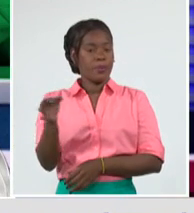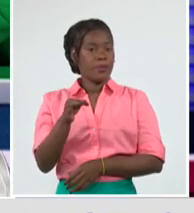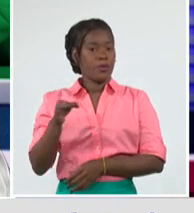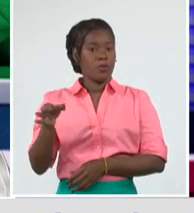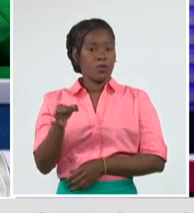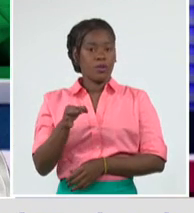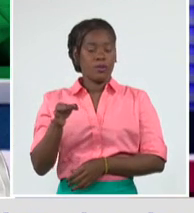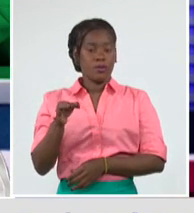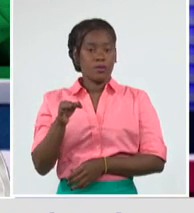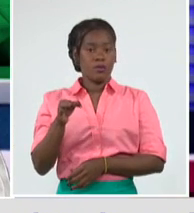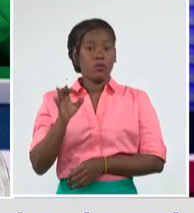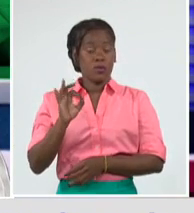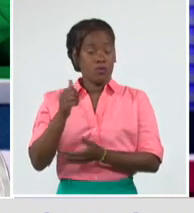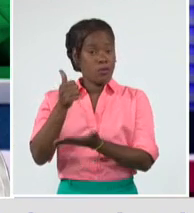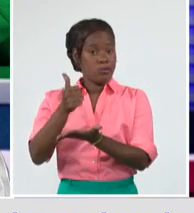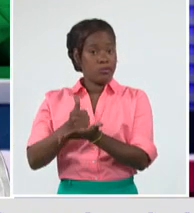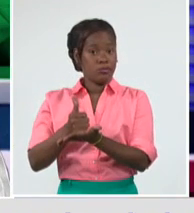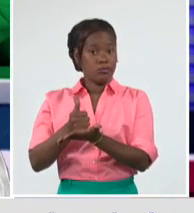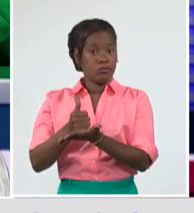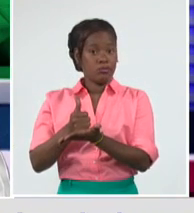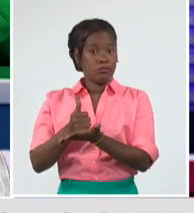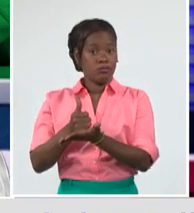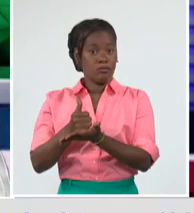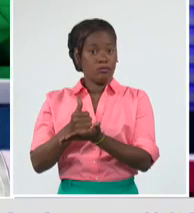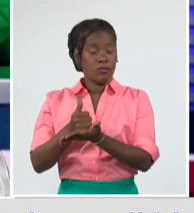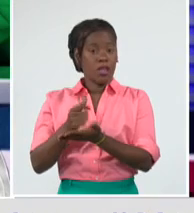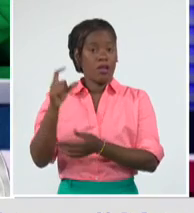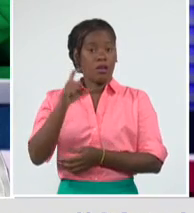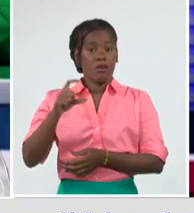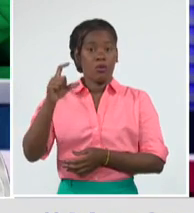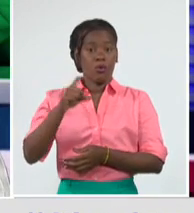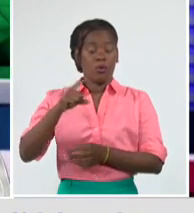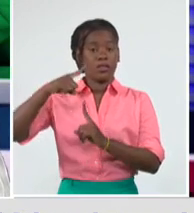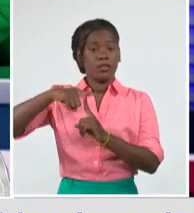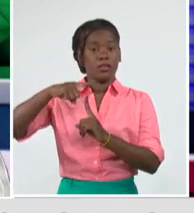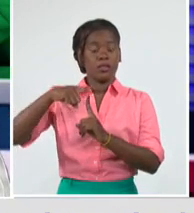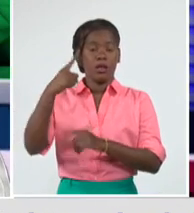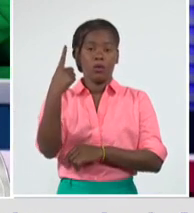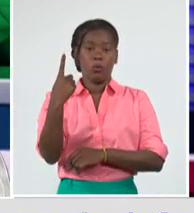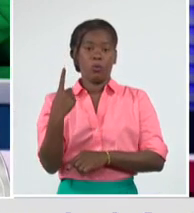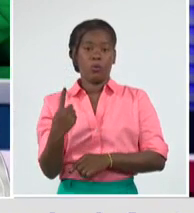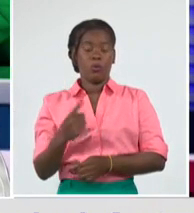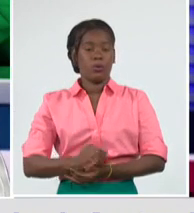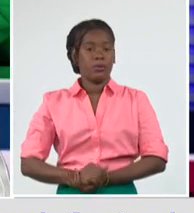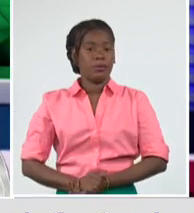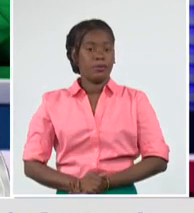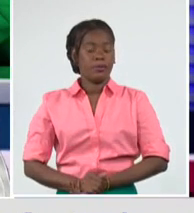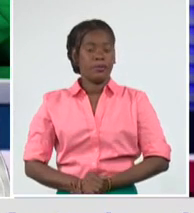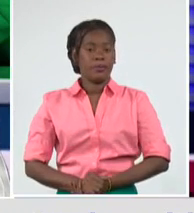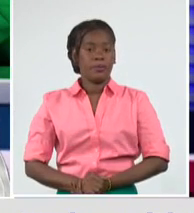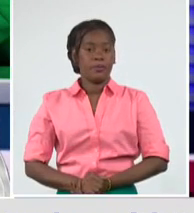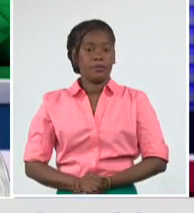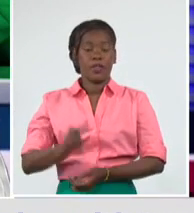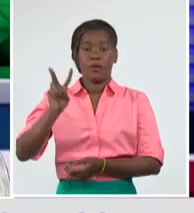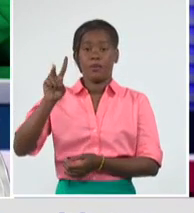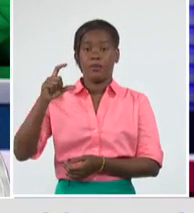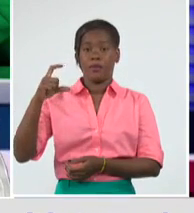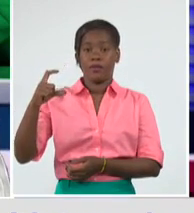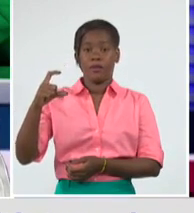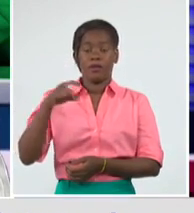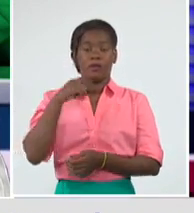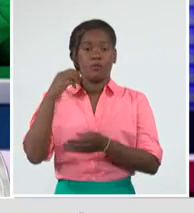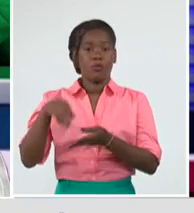de Santi Espíritu y de Cabaiguán y Trinidad fallece una persona de cada uno. En Villa Clara, los 3